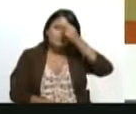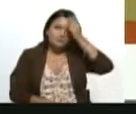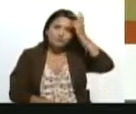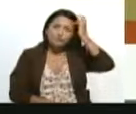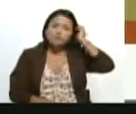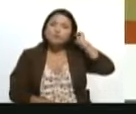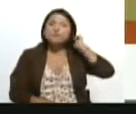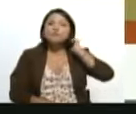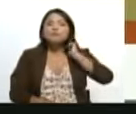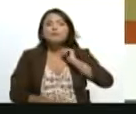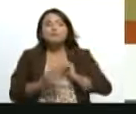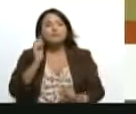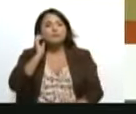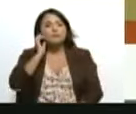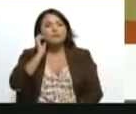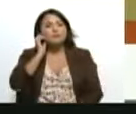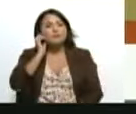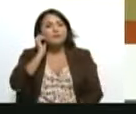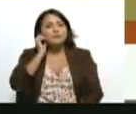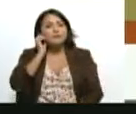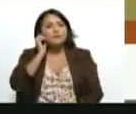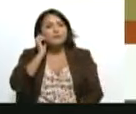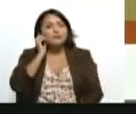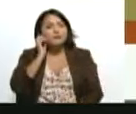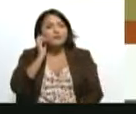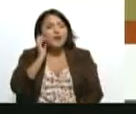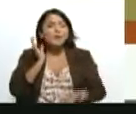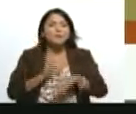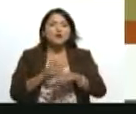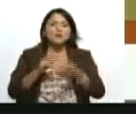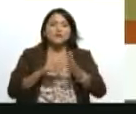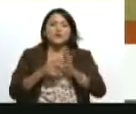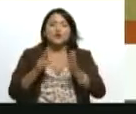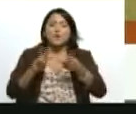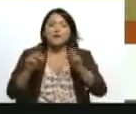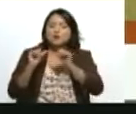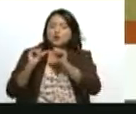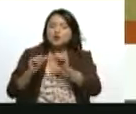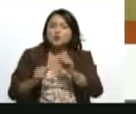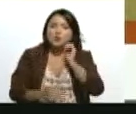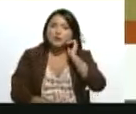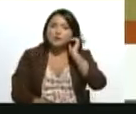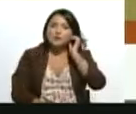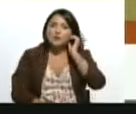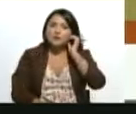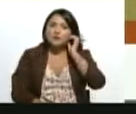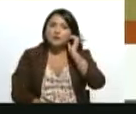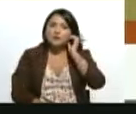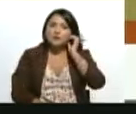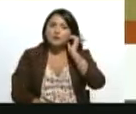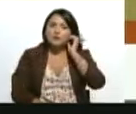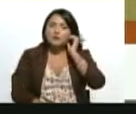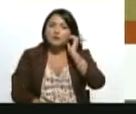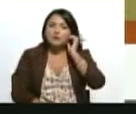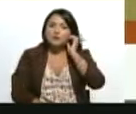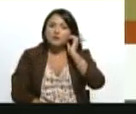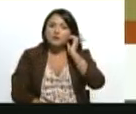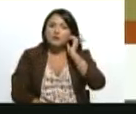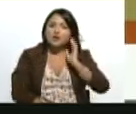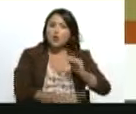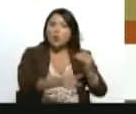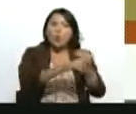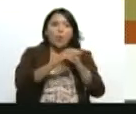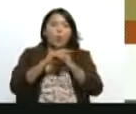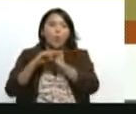un término de sistema, es como una paz recursiva. O sea, en cualquier lugar tienes la misma paz que tienes en